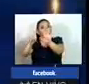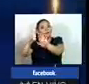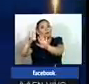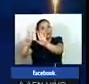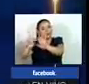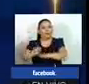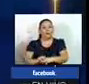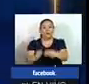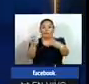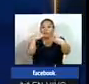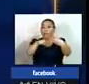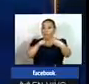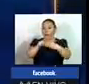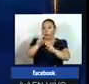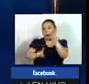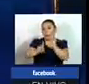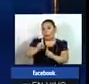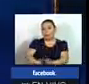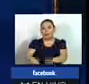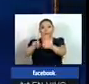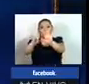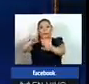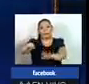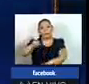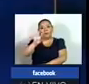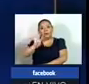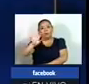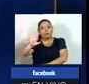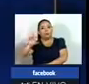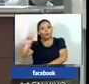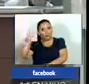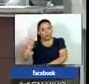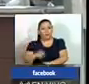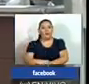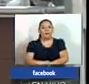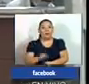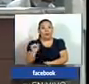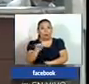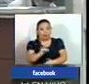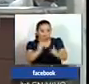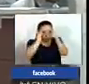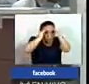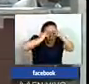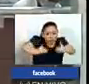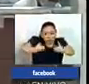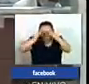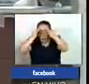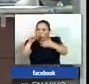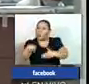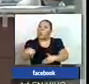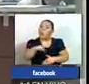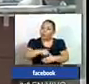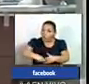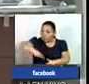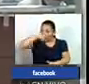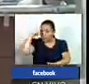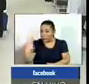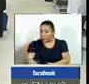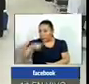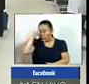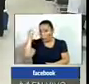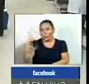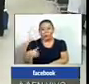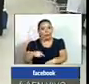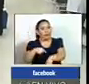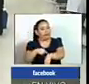y Santa Ana con 6.452. Atender a estos pacientes ha sido una gran labor contra el tiempo,